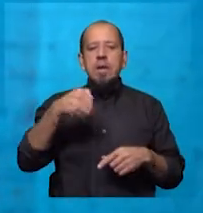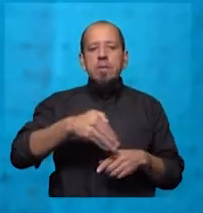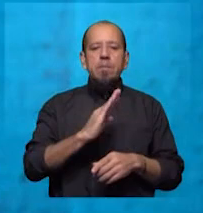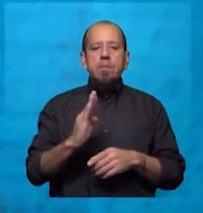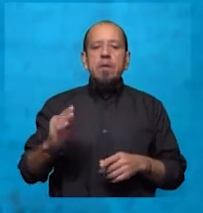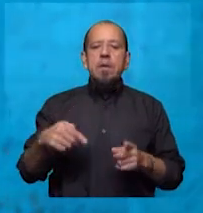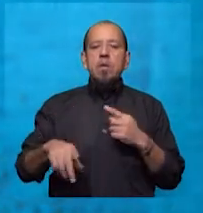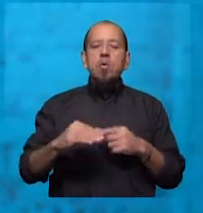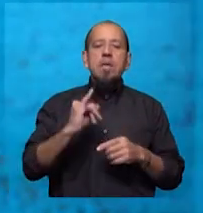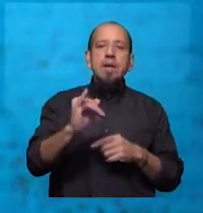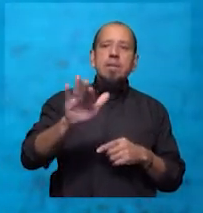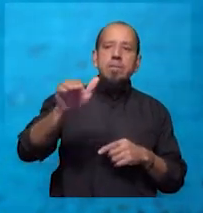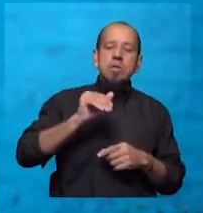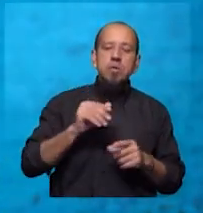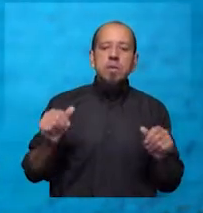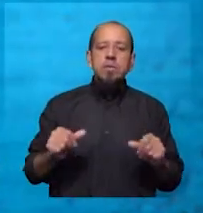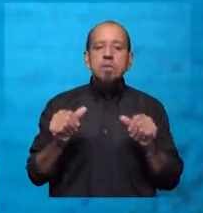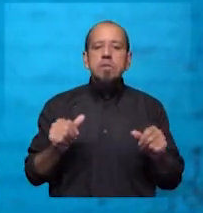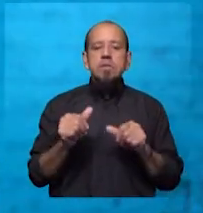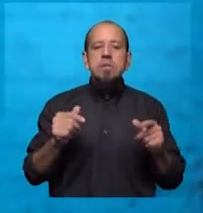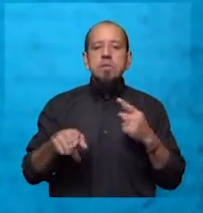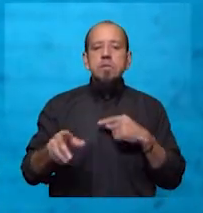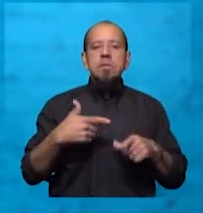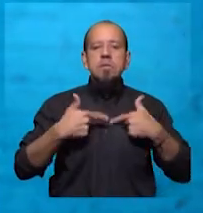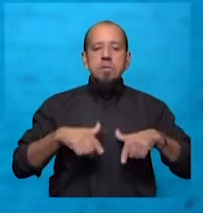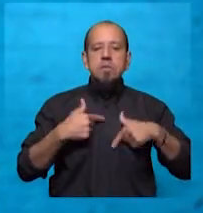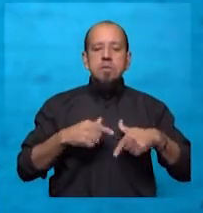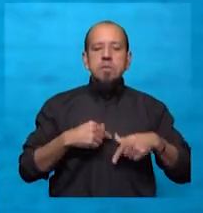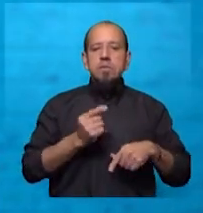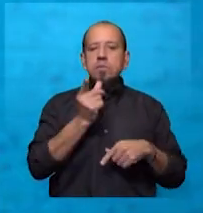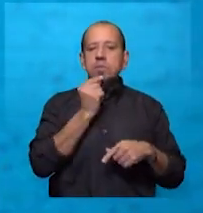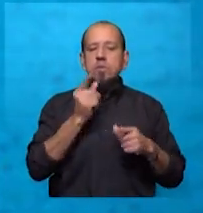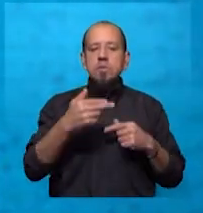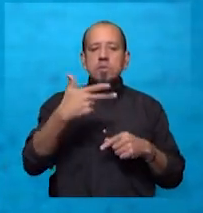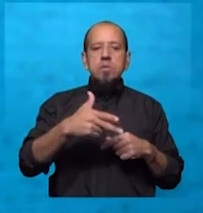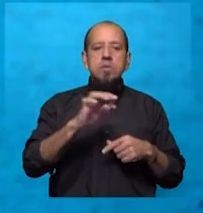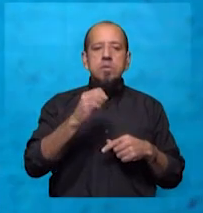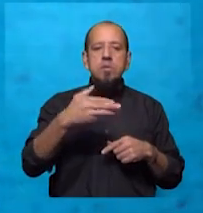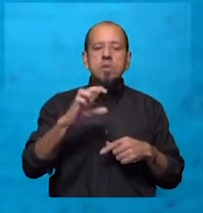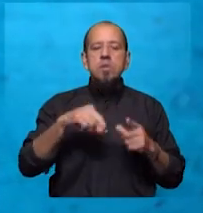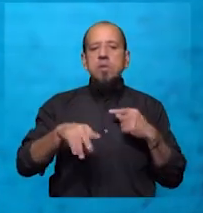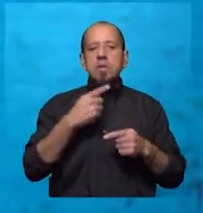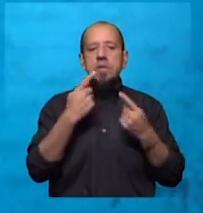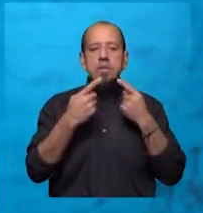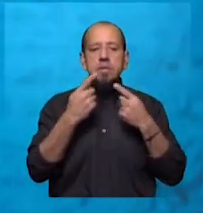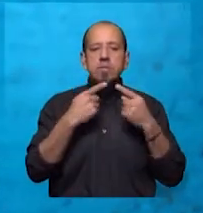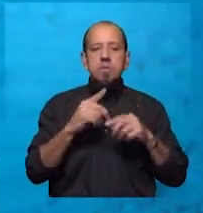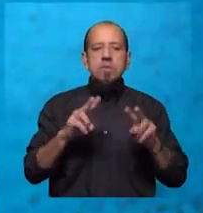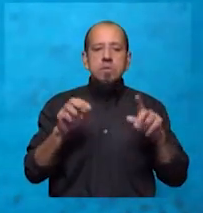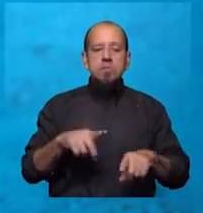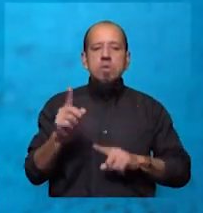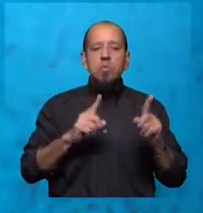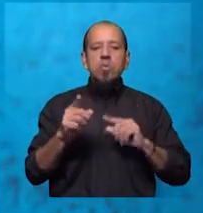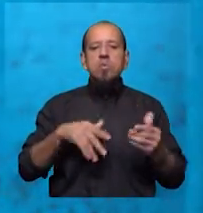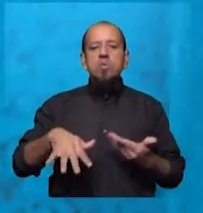de la interpelación que llevará adelante sobre fin de mes al ministro del interior Luis Alberto Gebel hablamos mucho de la inseguridad lo que pasa en algunos